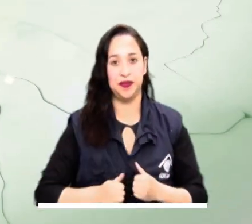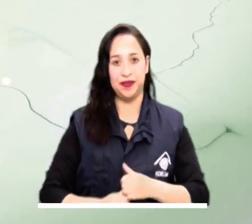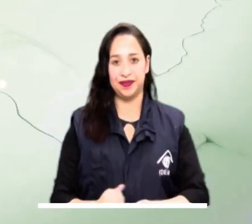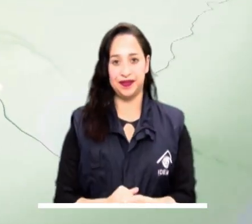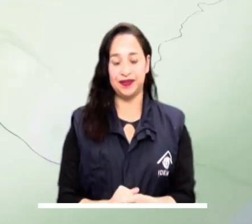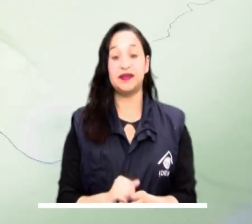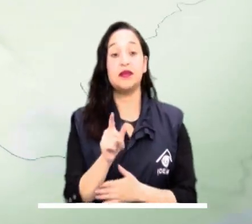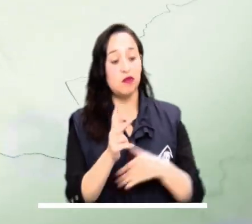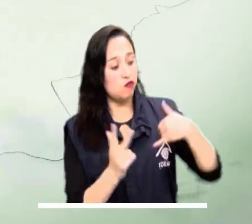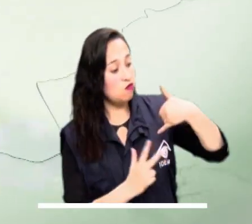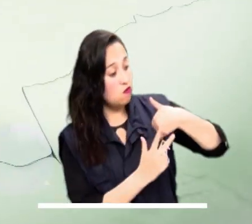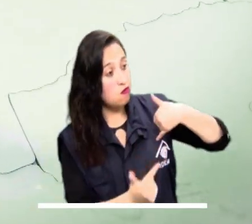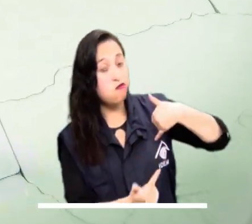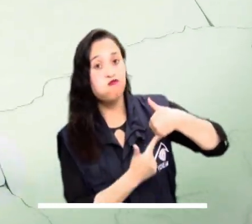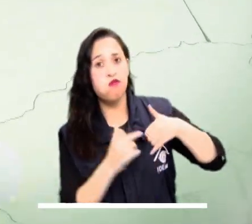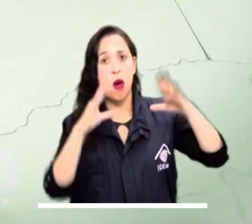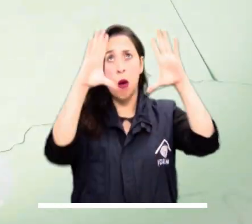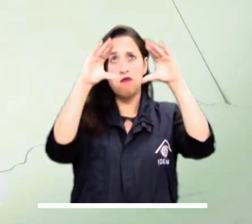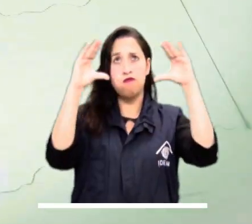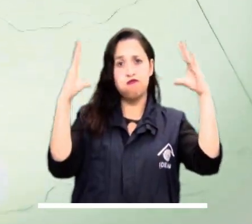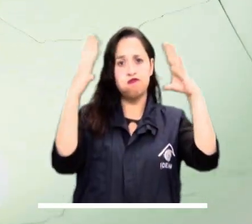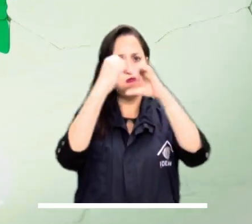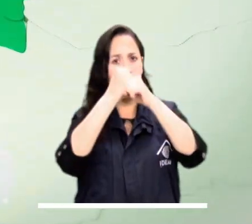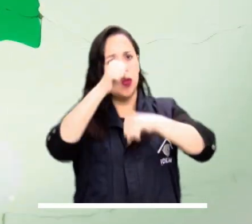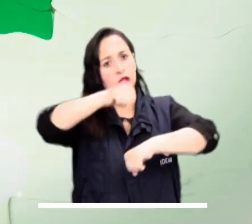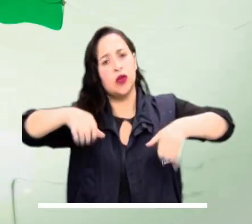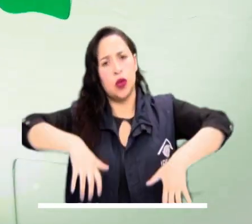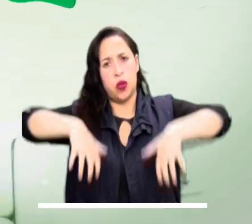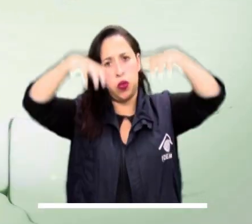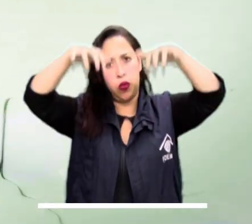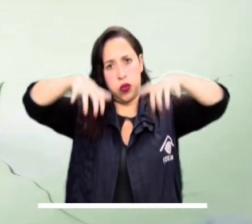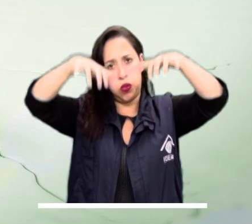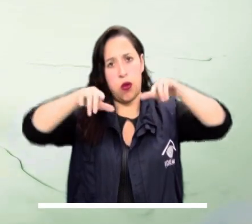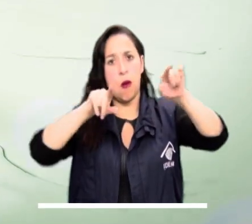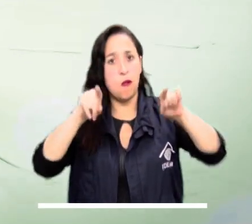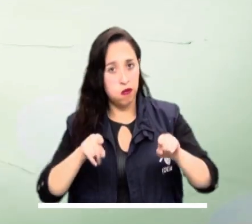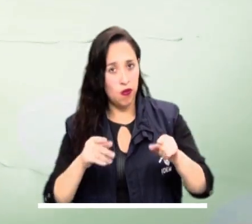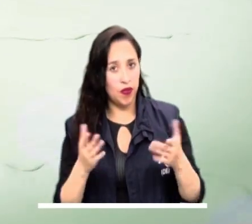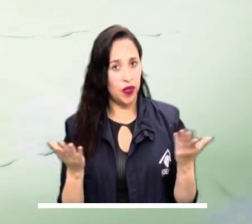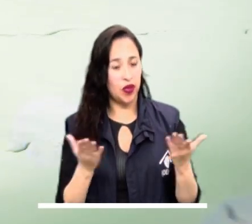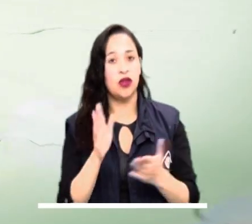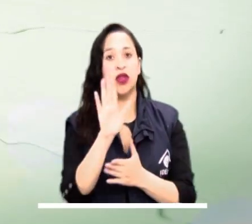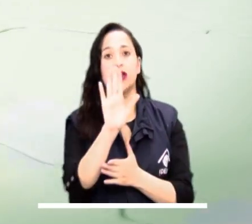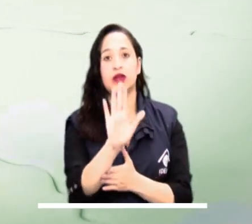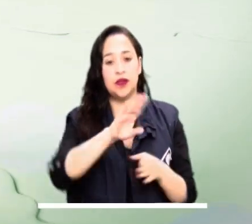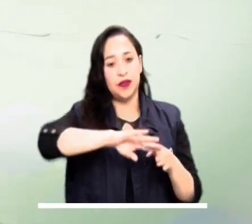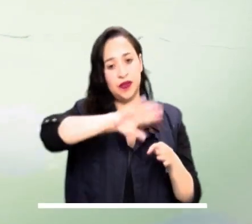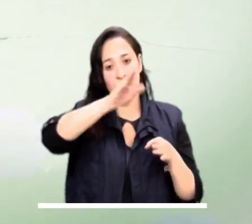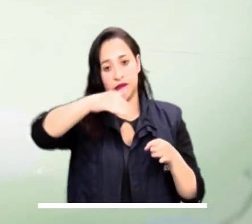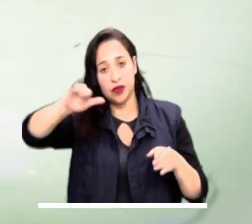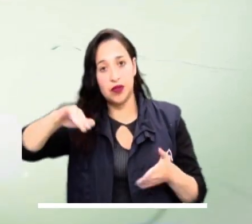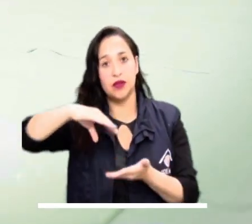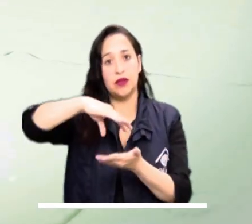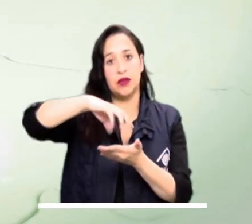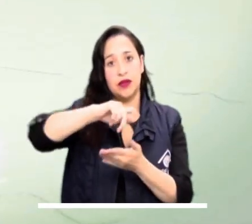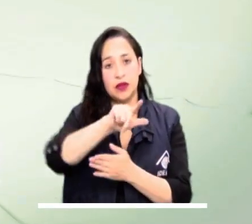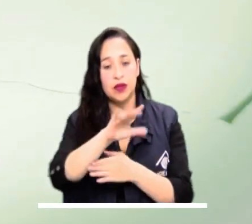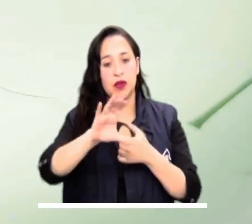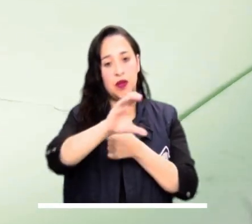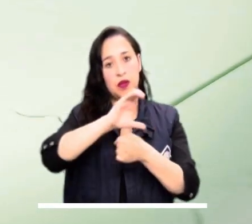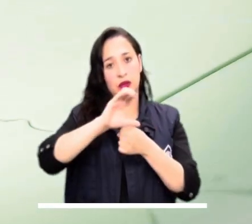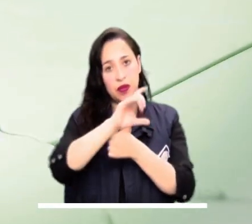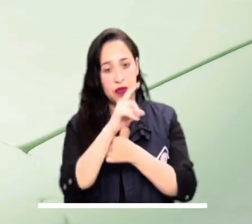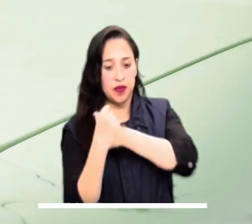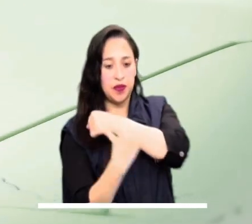y de Chocó. Para la región andina se calcula cielo nublado con probabilidad de lluvias de variada intensidad en zonas